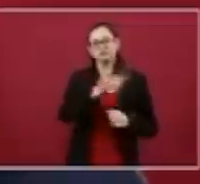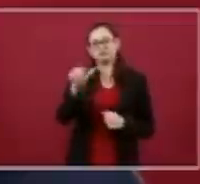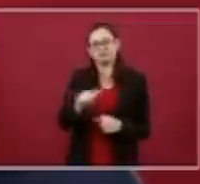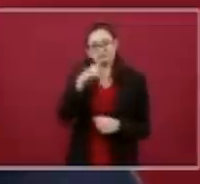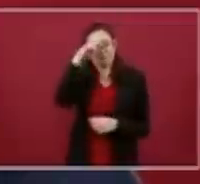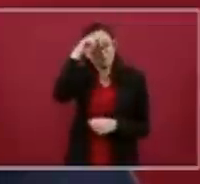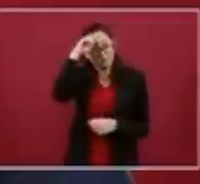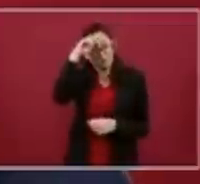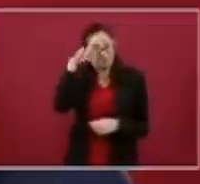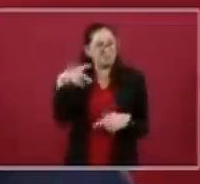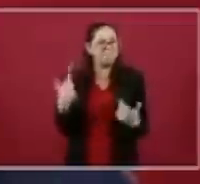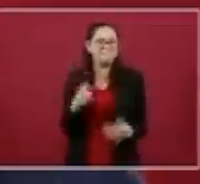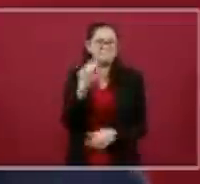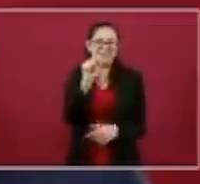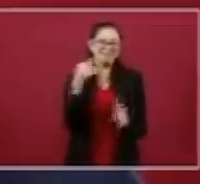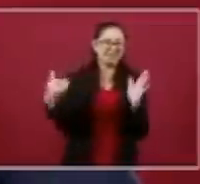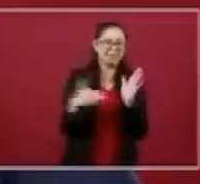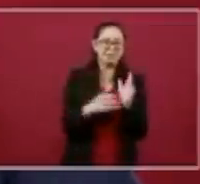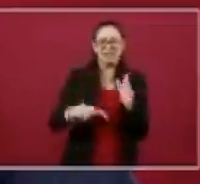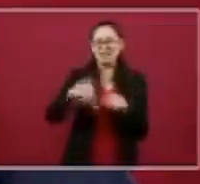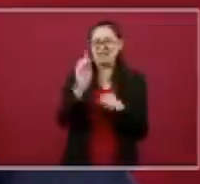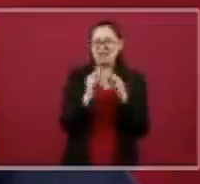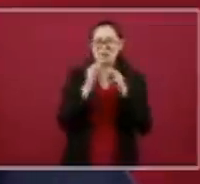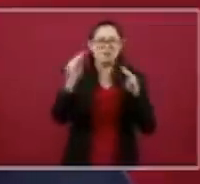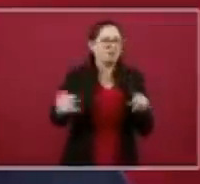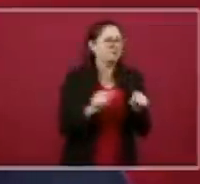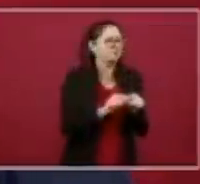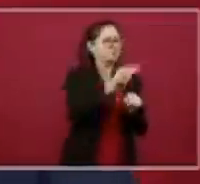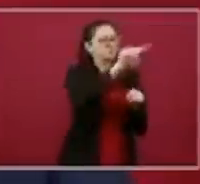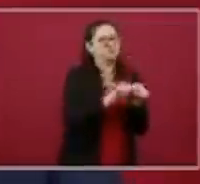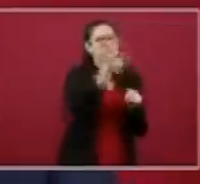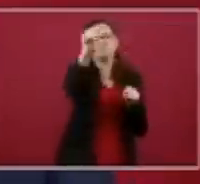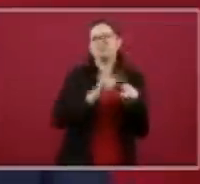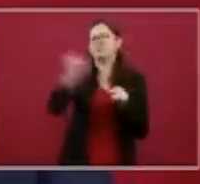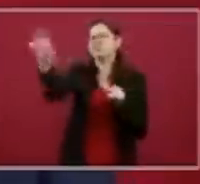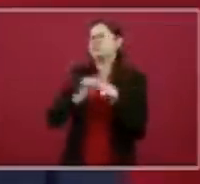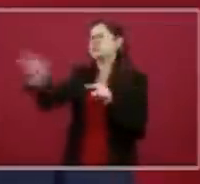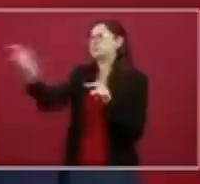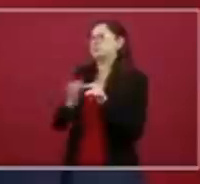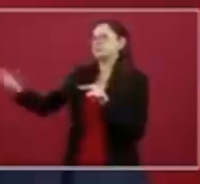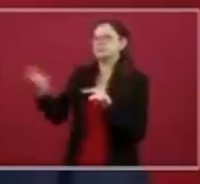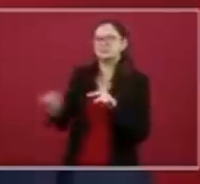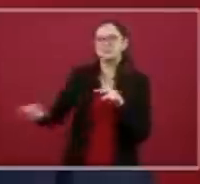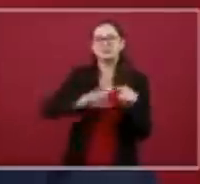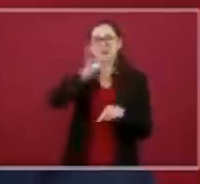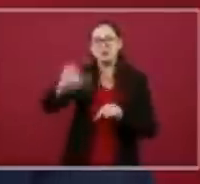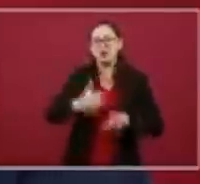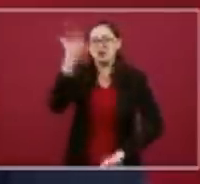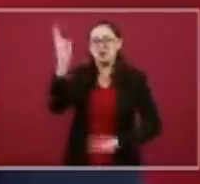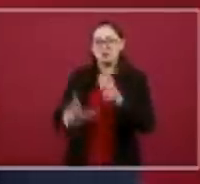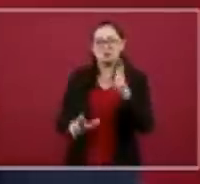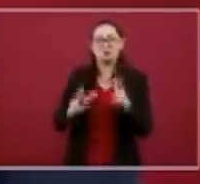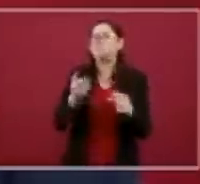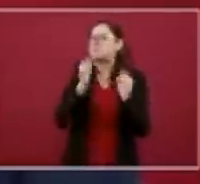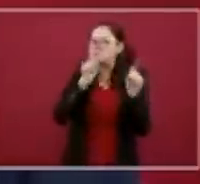de 20,000 kilómetros. Se comunicó todo el país. Y luego de la Revolución, lo mismo. Y llegaron